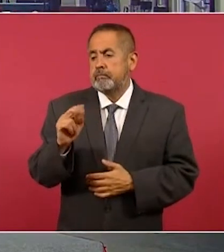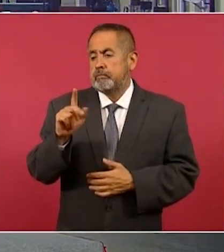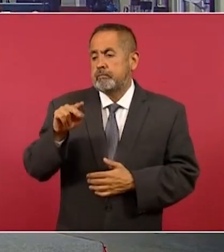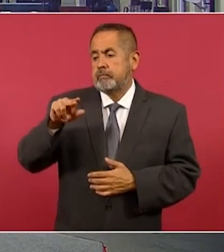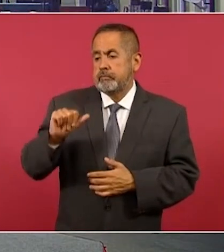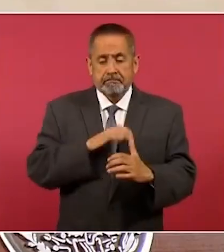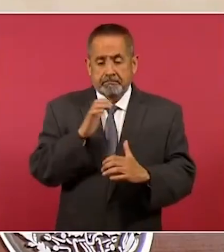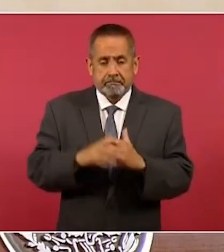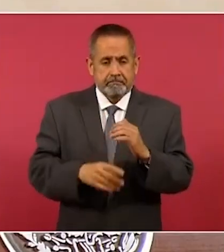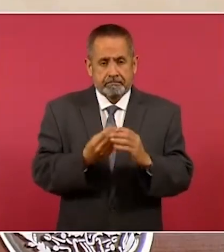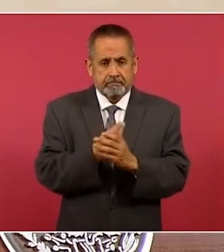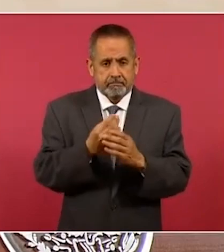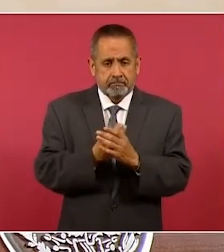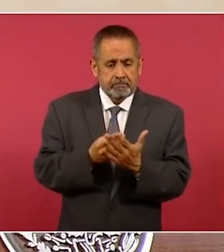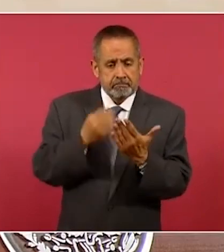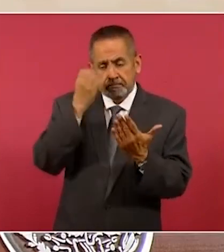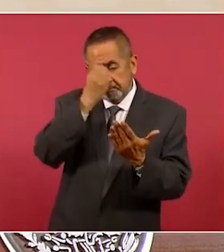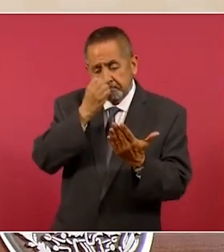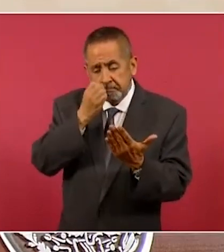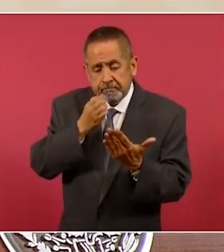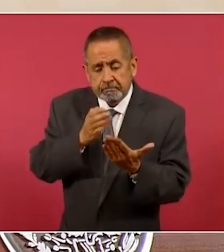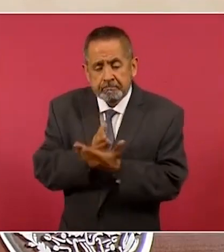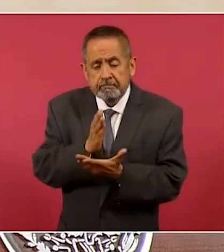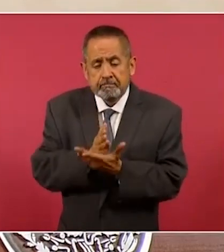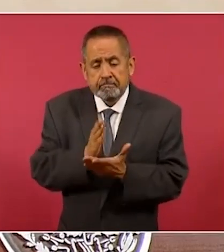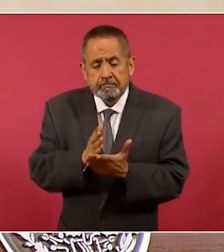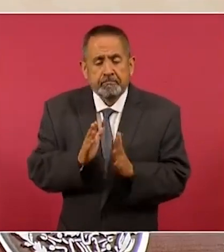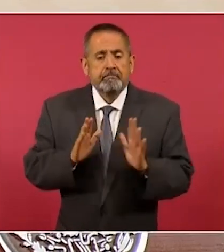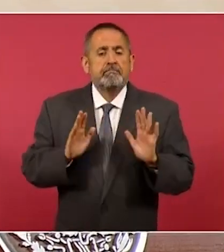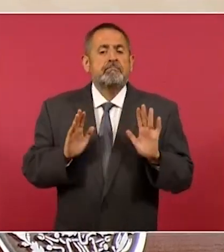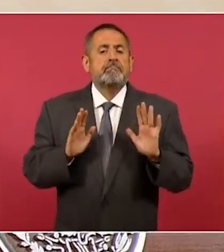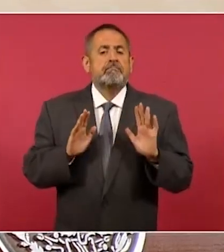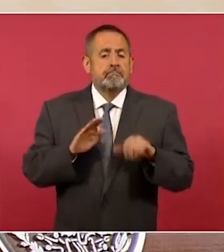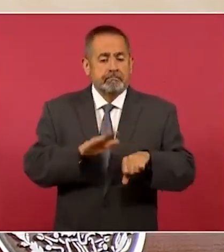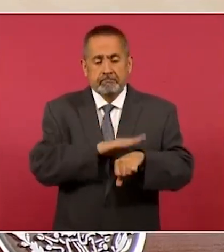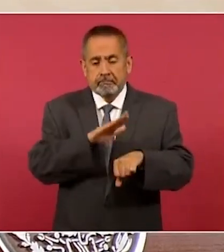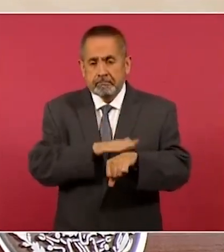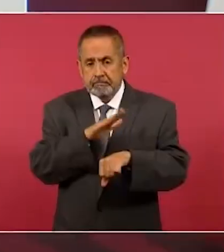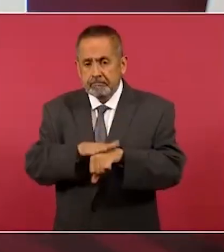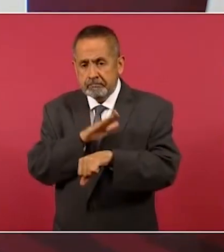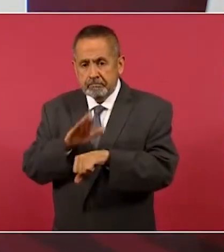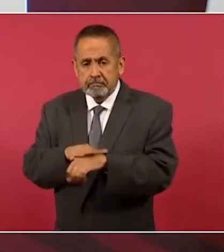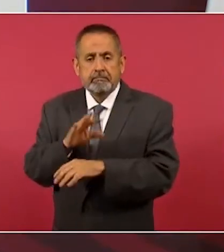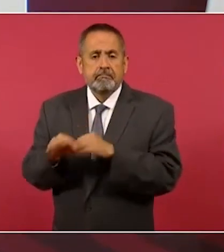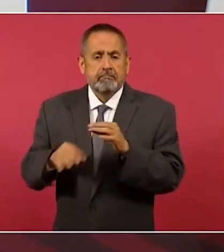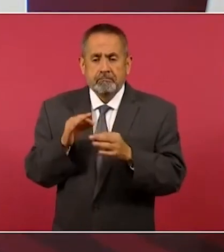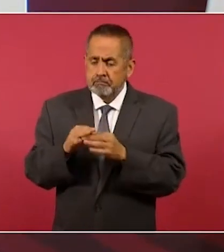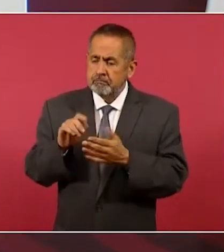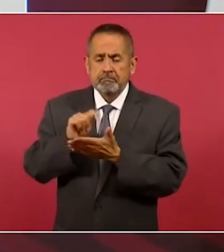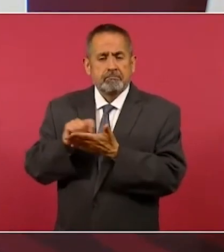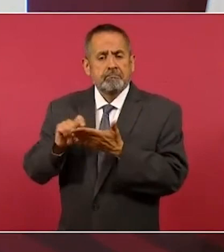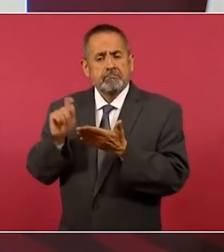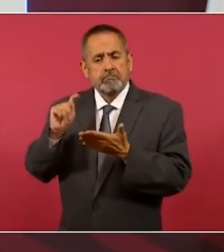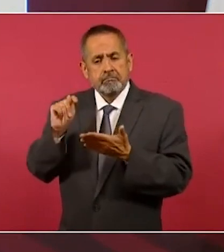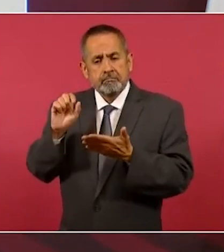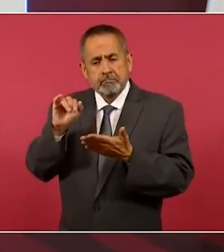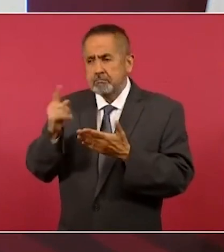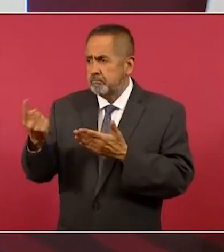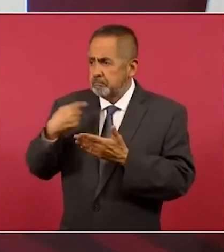Fernández. Presenté mi examen y ya llené todos los requisitos, hice la tesis con